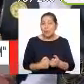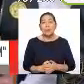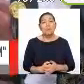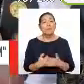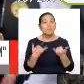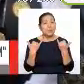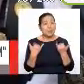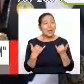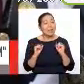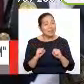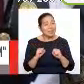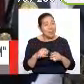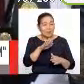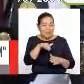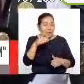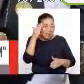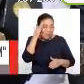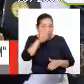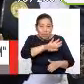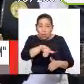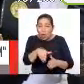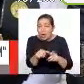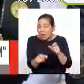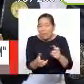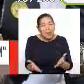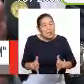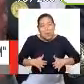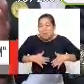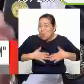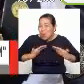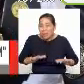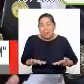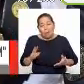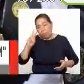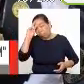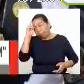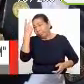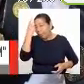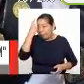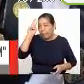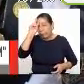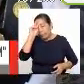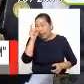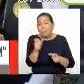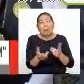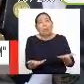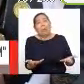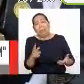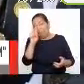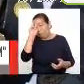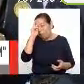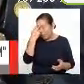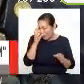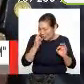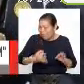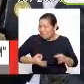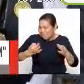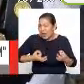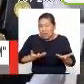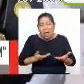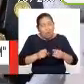Eso tiene que saber la población. No podemos seguir confundiendo a la ciudadanía. Es cierto,